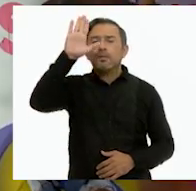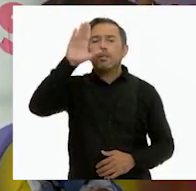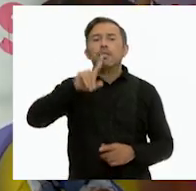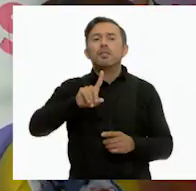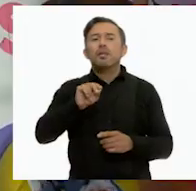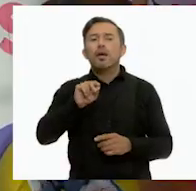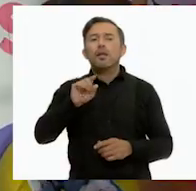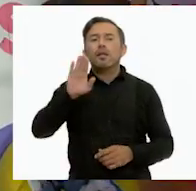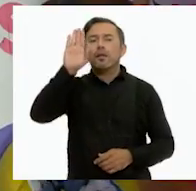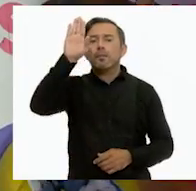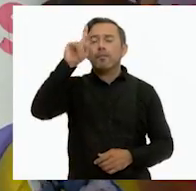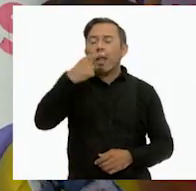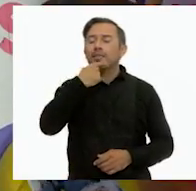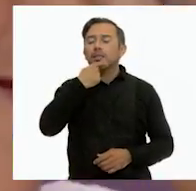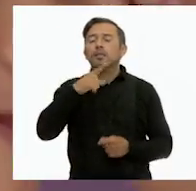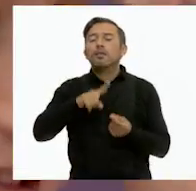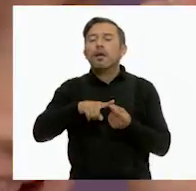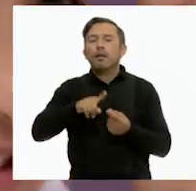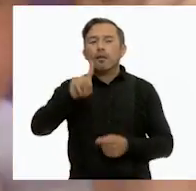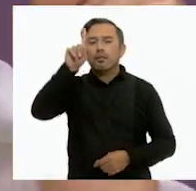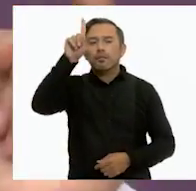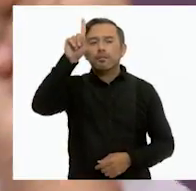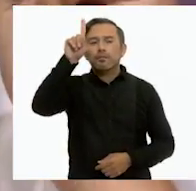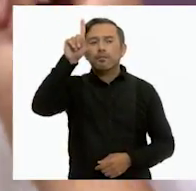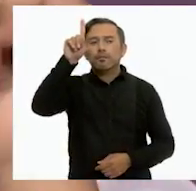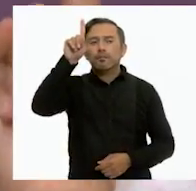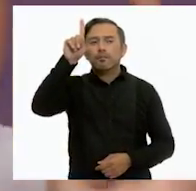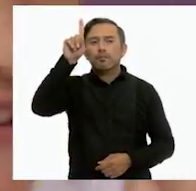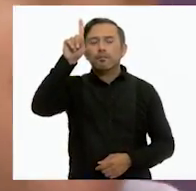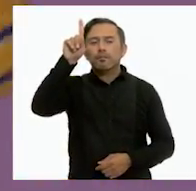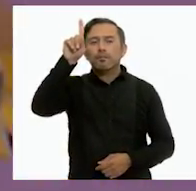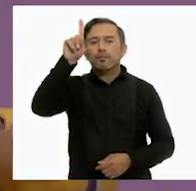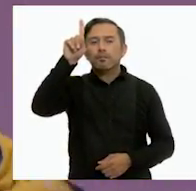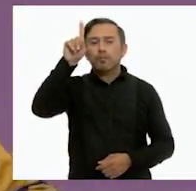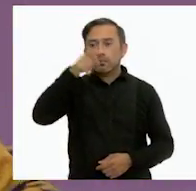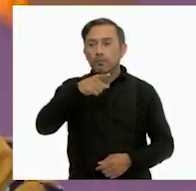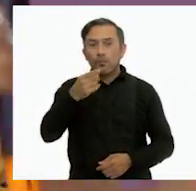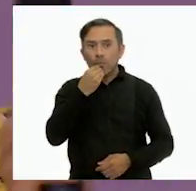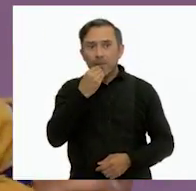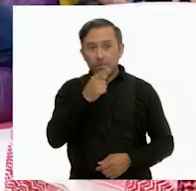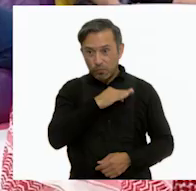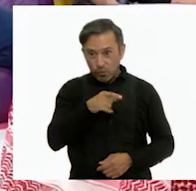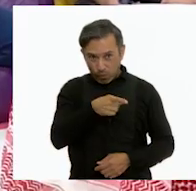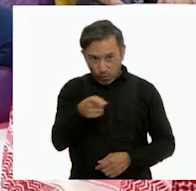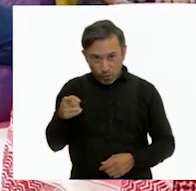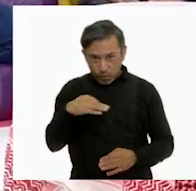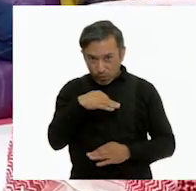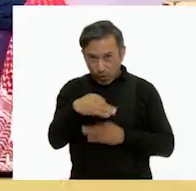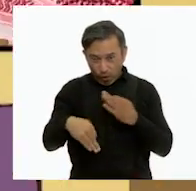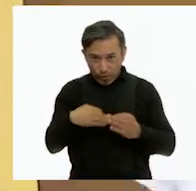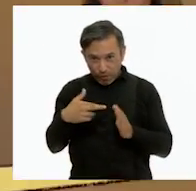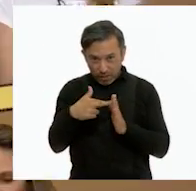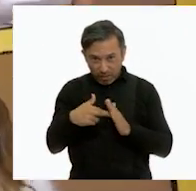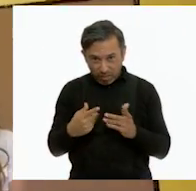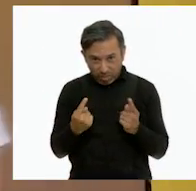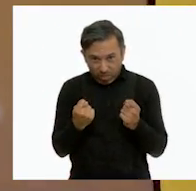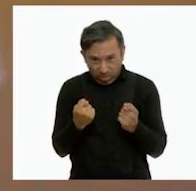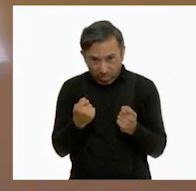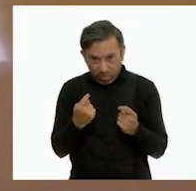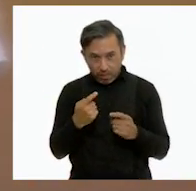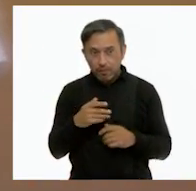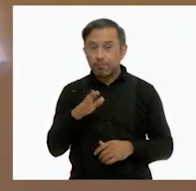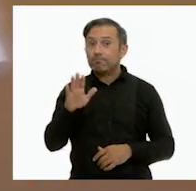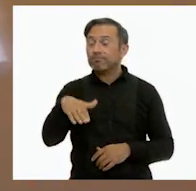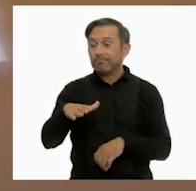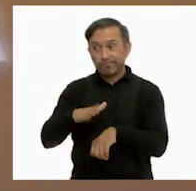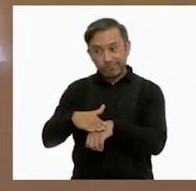Alcen la mano quien comió. O sea, todos rompieron la regla. Oigan, ¿qué creen? ¿Se